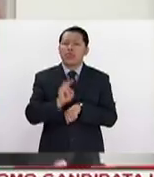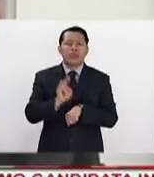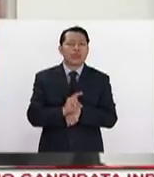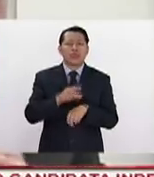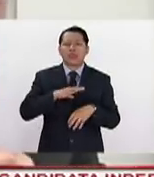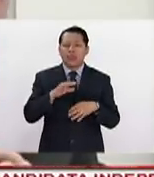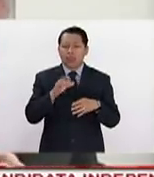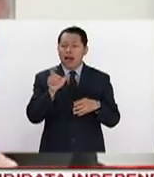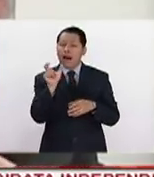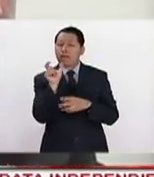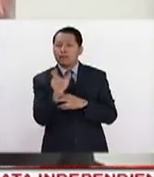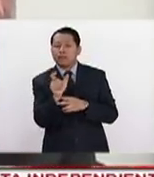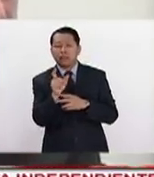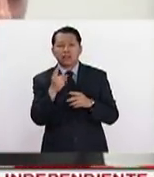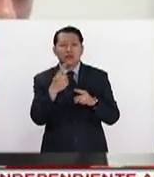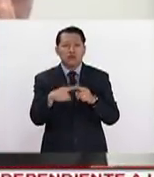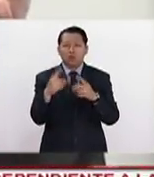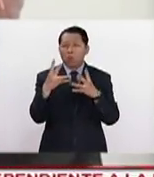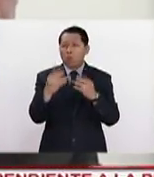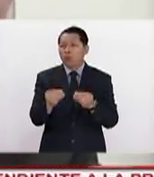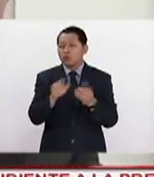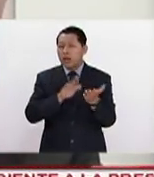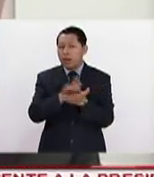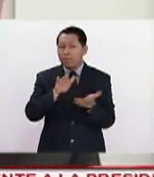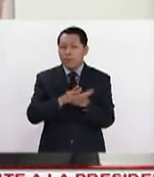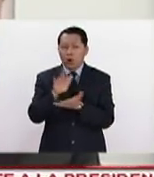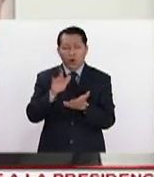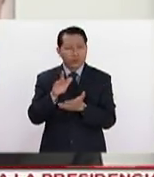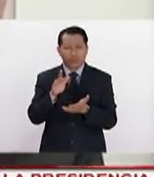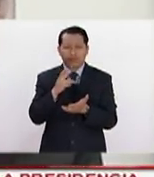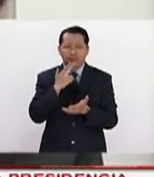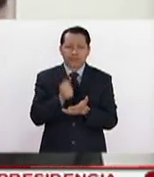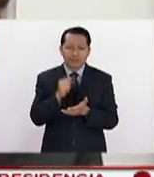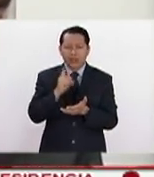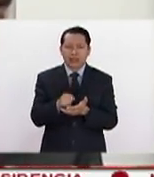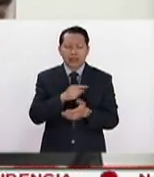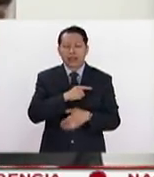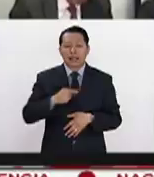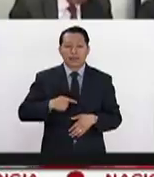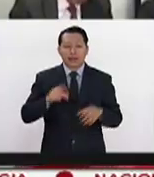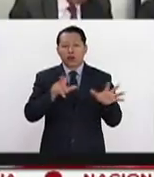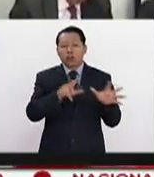documentos inválidos de cientos de miles de apoyos ciudadanos. Los aspirantes debían reunir